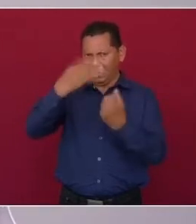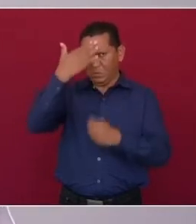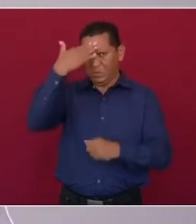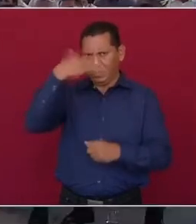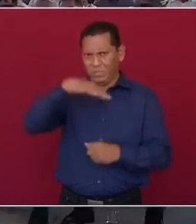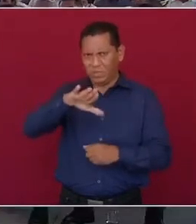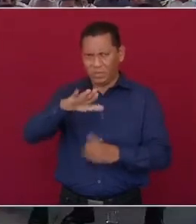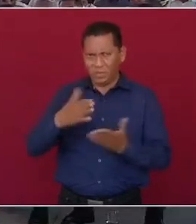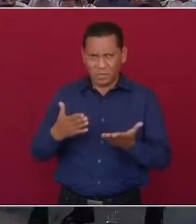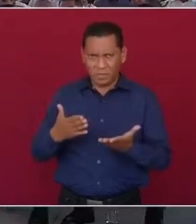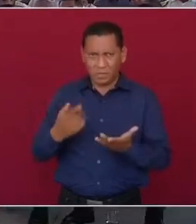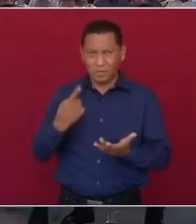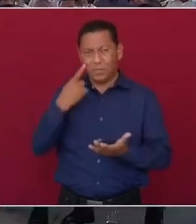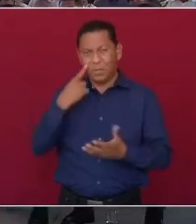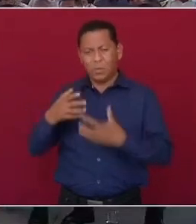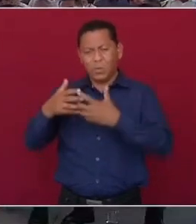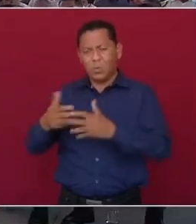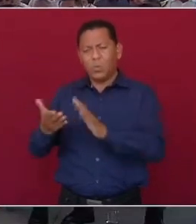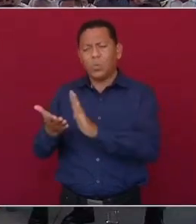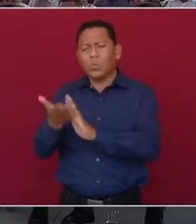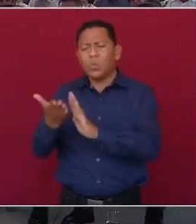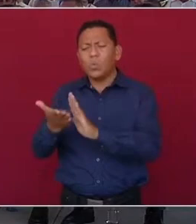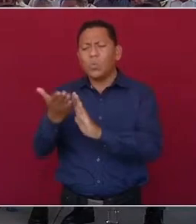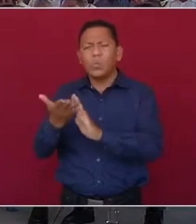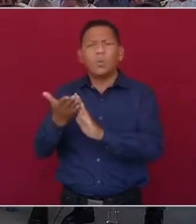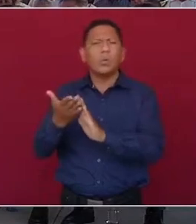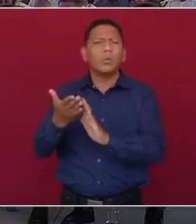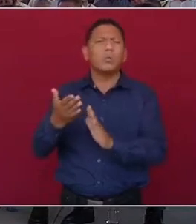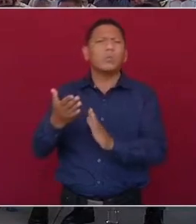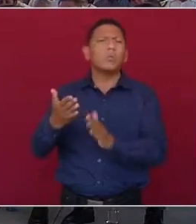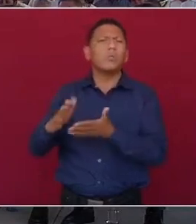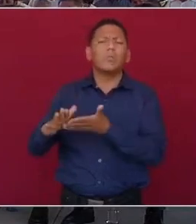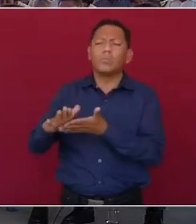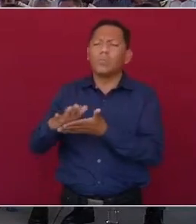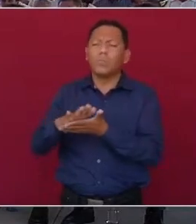La industria de la construcción es muy noble porque